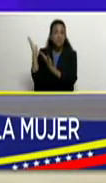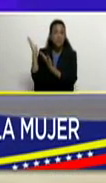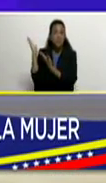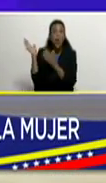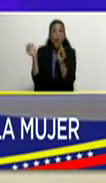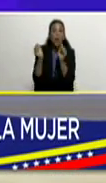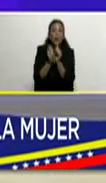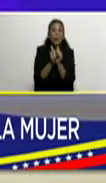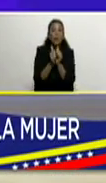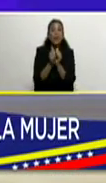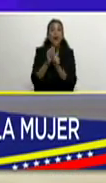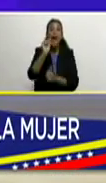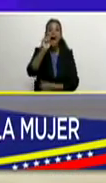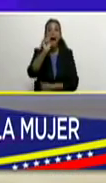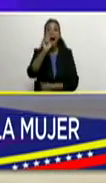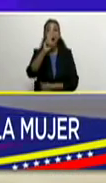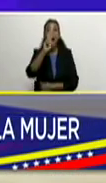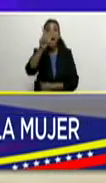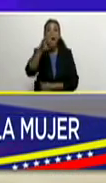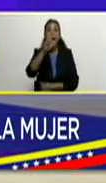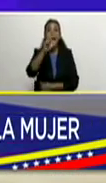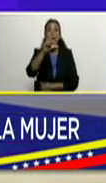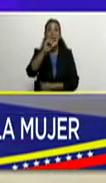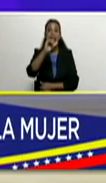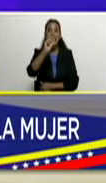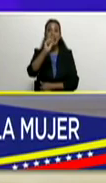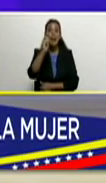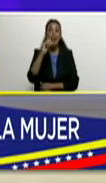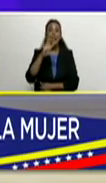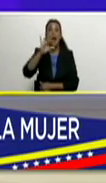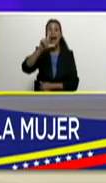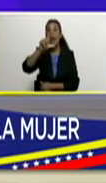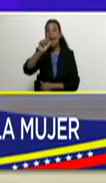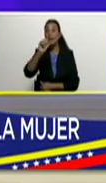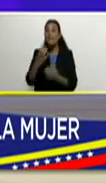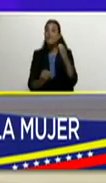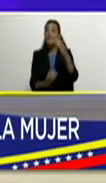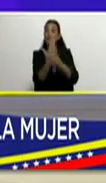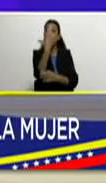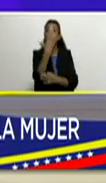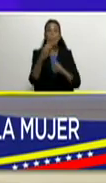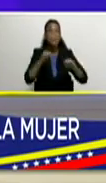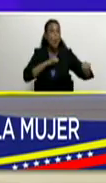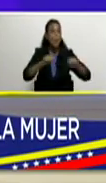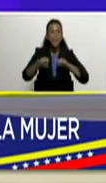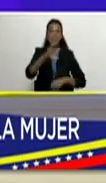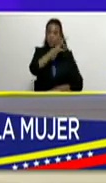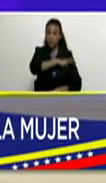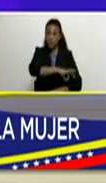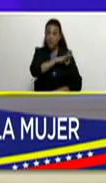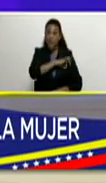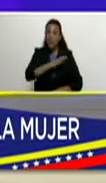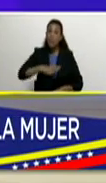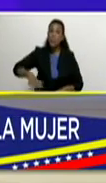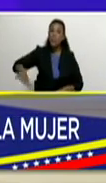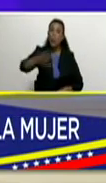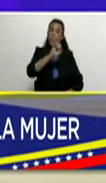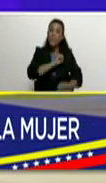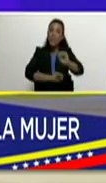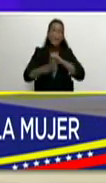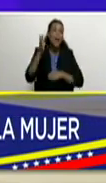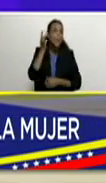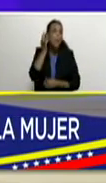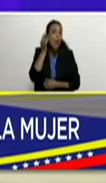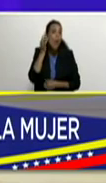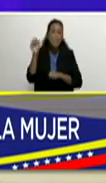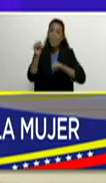junto con Argelia Laya, Nora Castañeda, fundadora de los movimientos de defensa de las